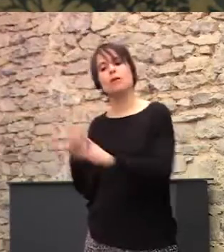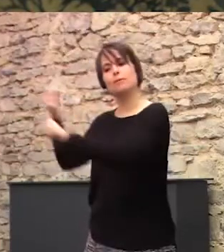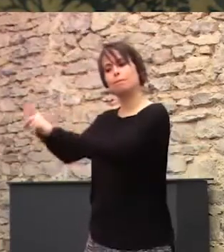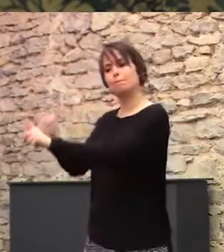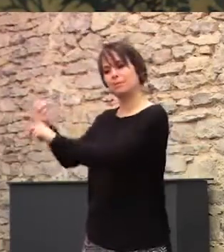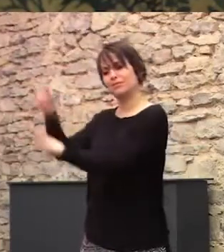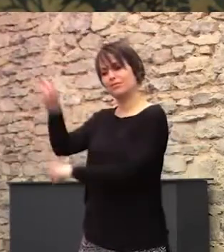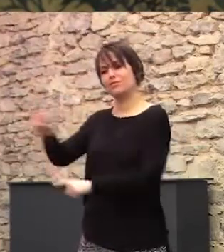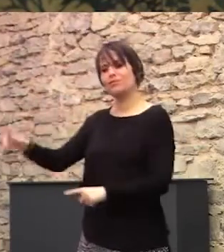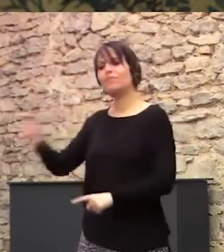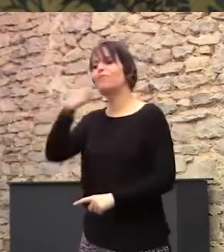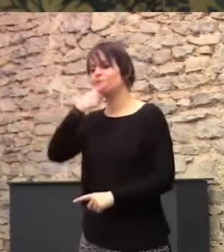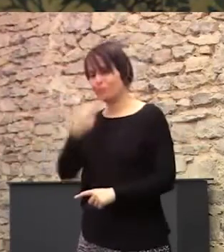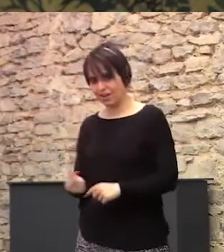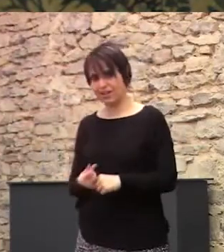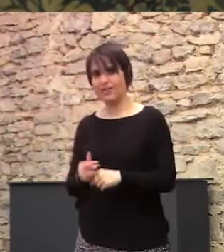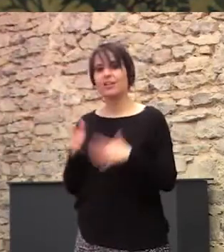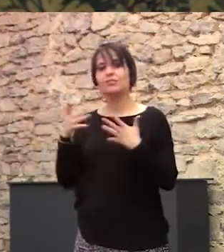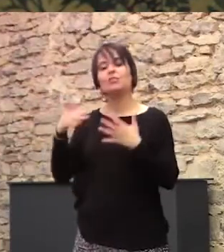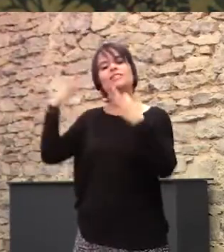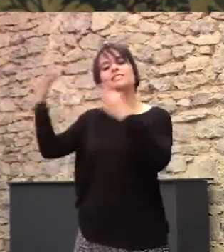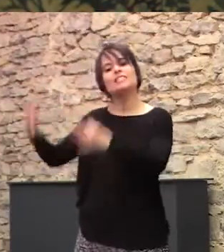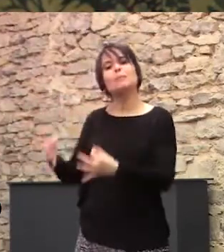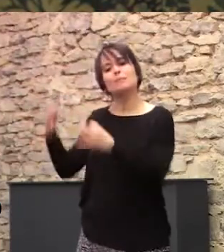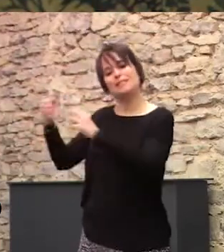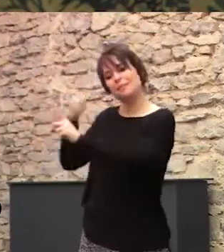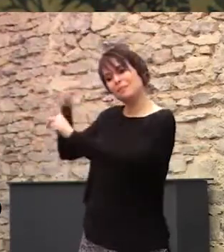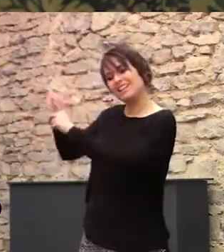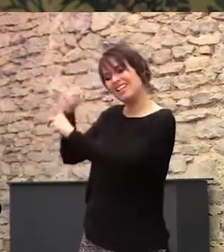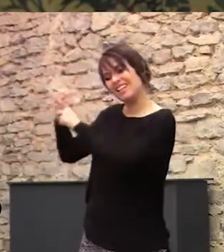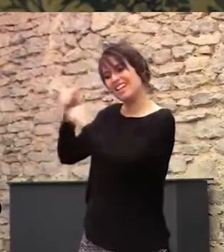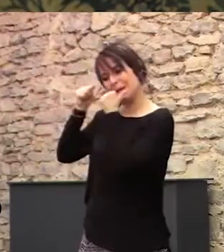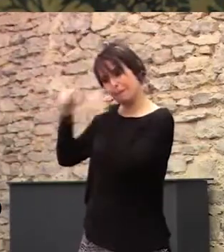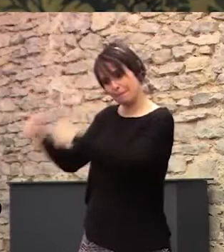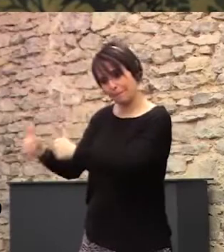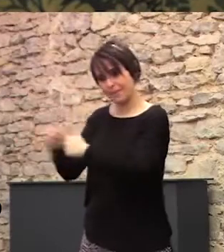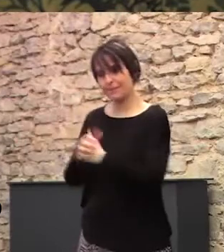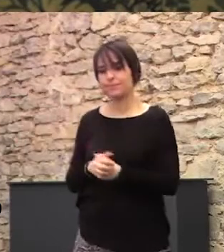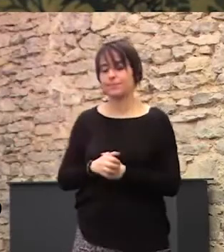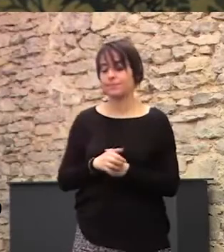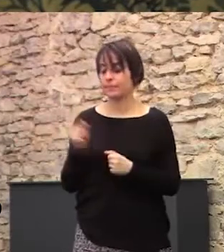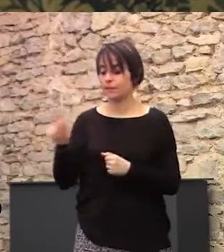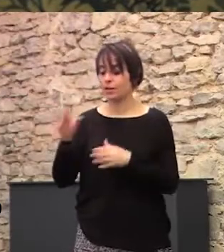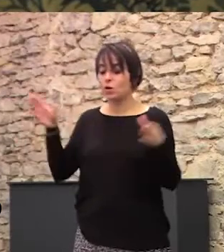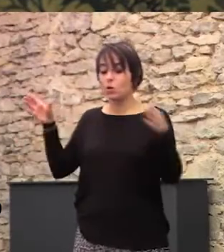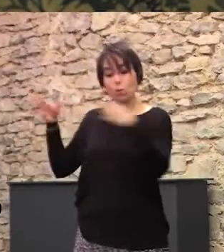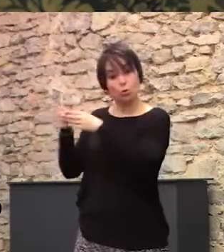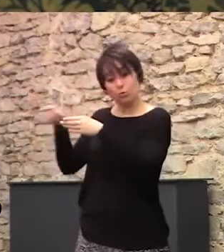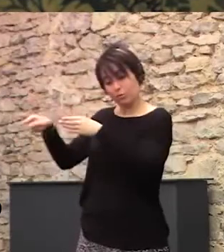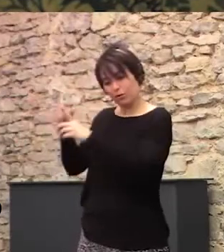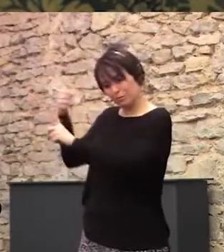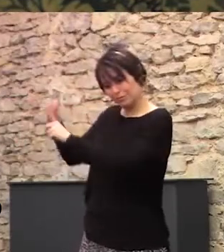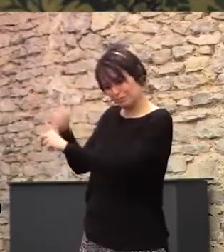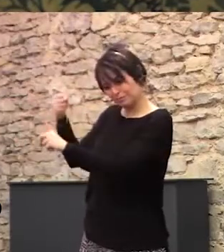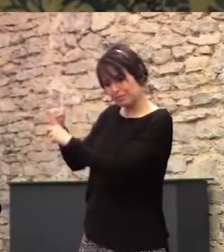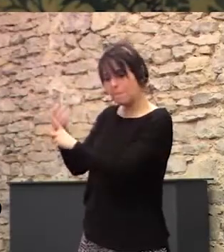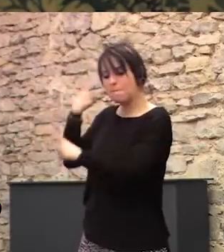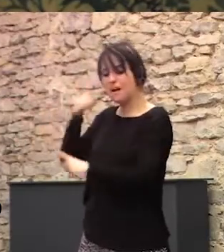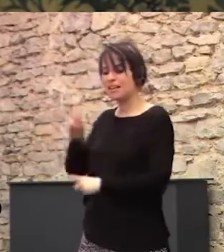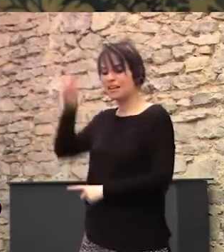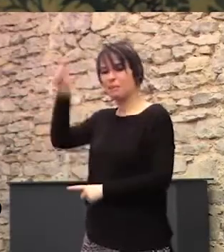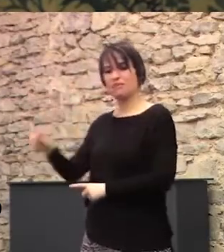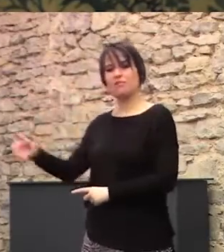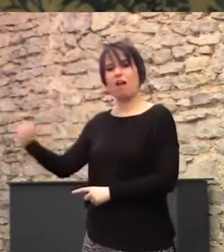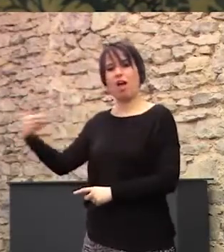esas personas. Entonces, siempre las historias de opresión vienen de ahí. Hay que decir que ese colectivo oprimido es menos persona,